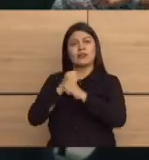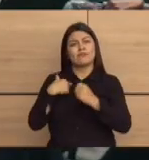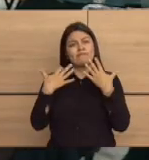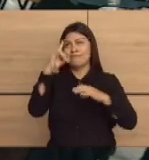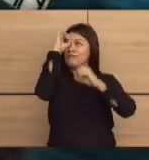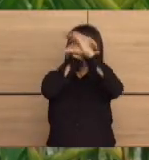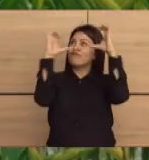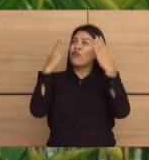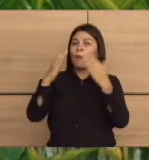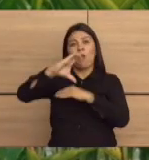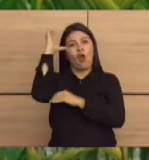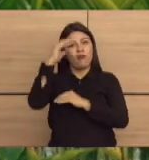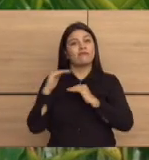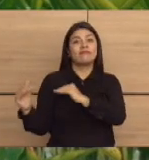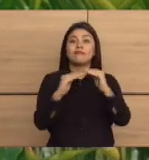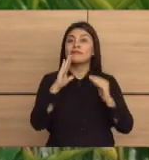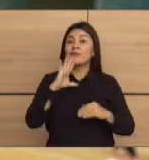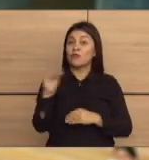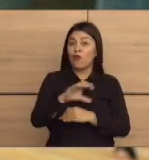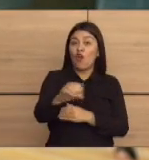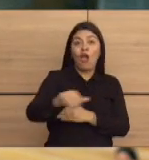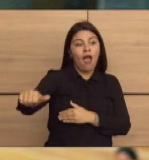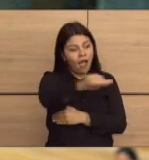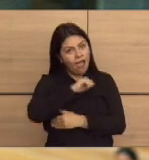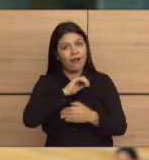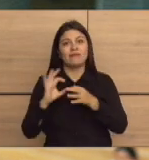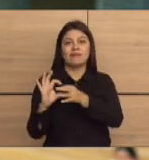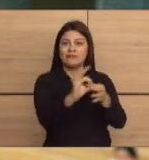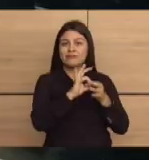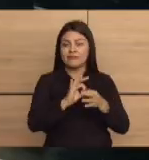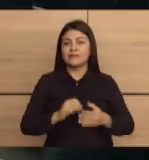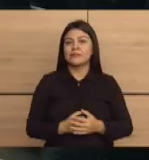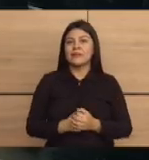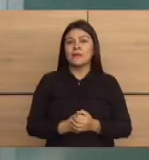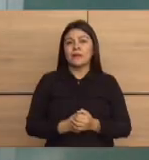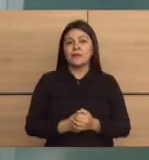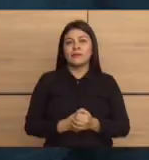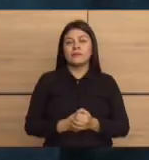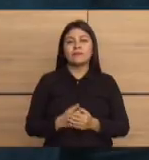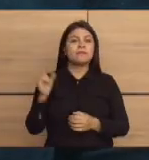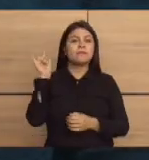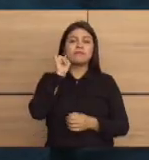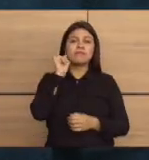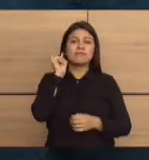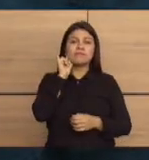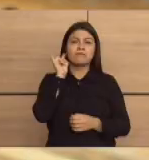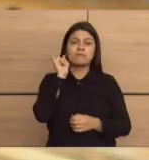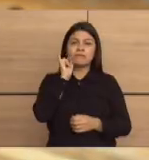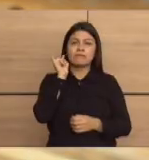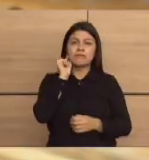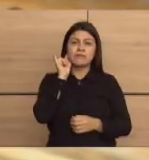equitativa. Donde todos y todas somos sujetos. En 100 años me imagino una Colombia unida. Una ciudad que aprenda a trabajar